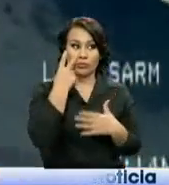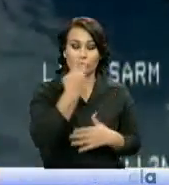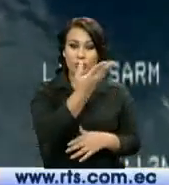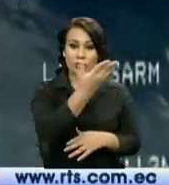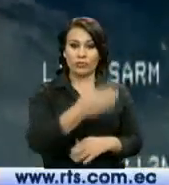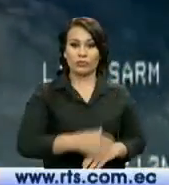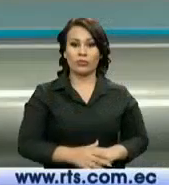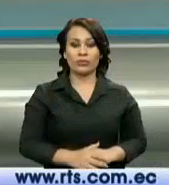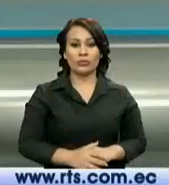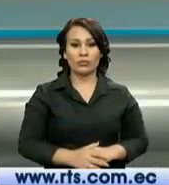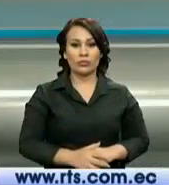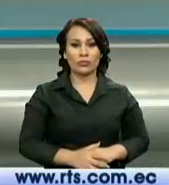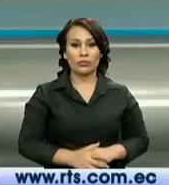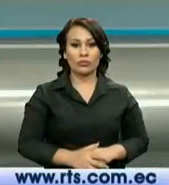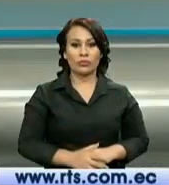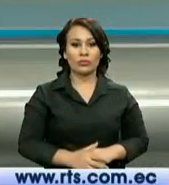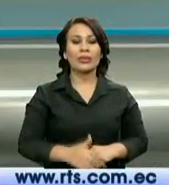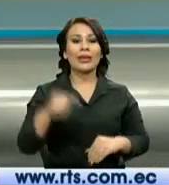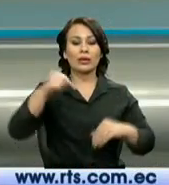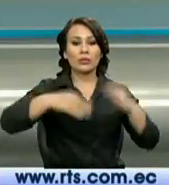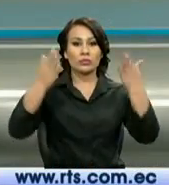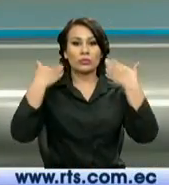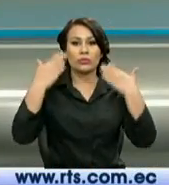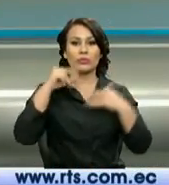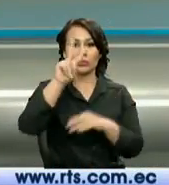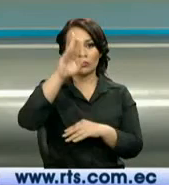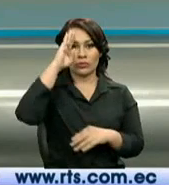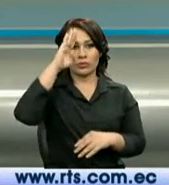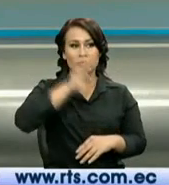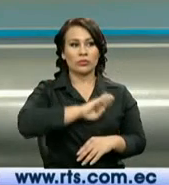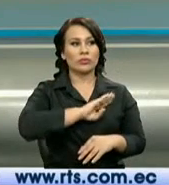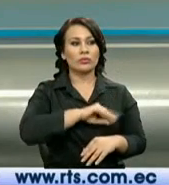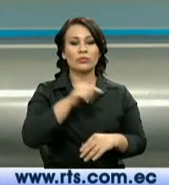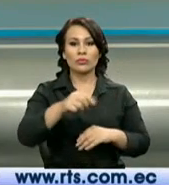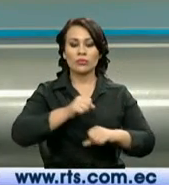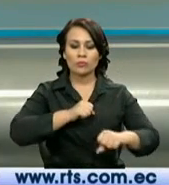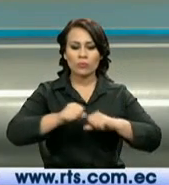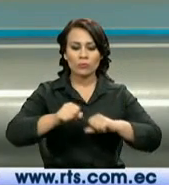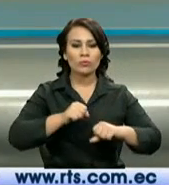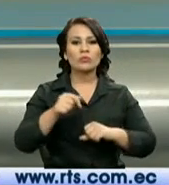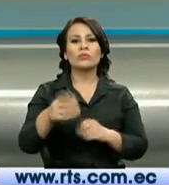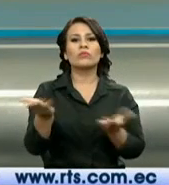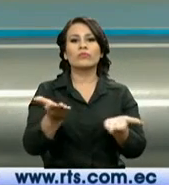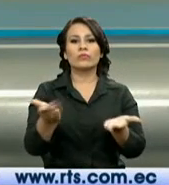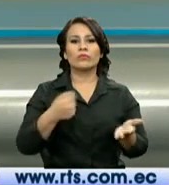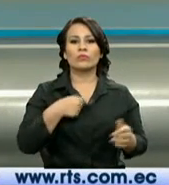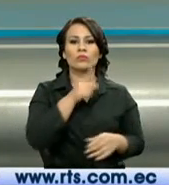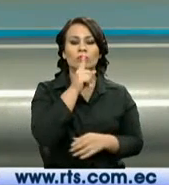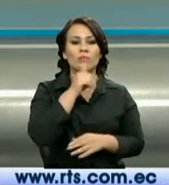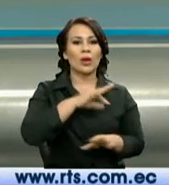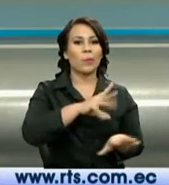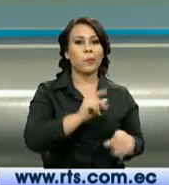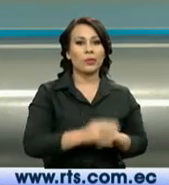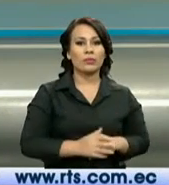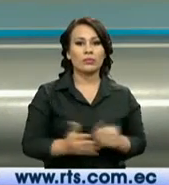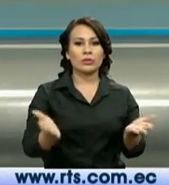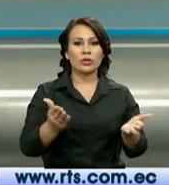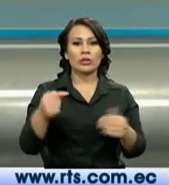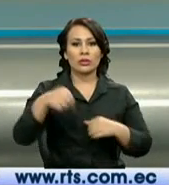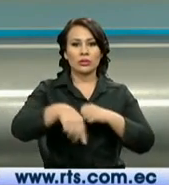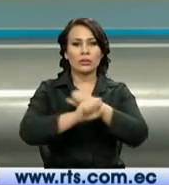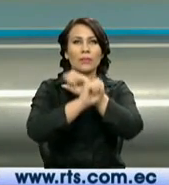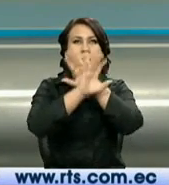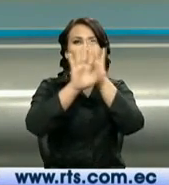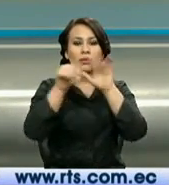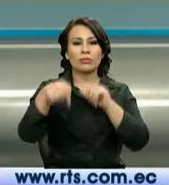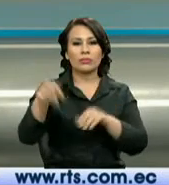Morales. En Guayaquil, dos policías en servicio activo están involucrados en una banda delictiva que fue desarticulada la madrugada de